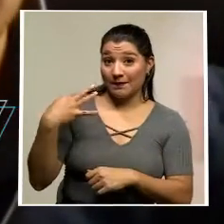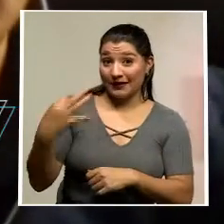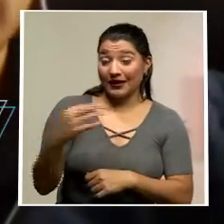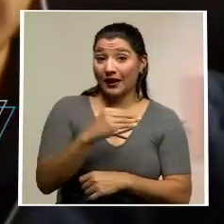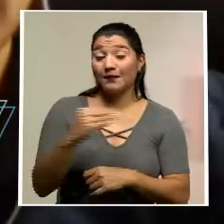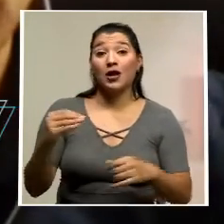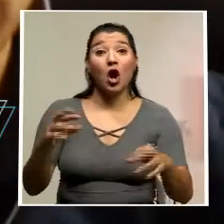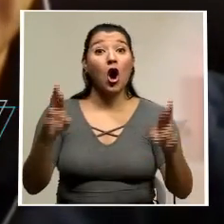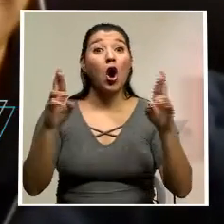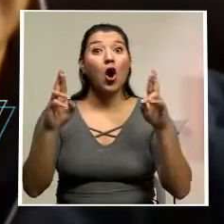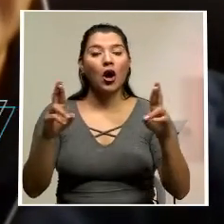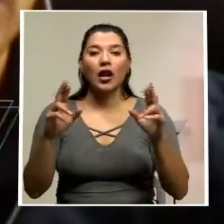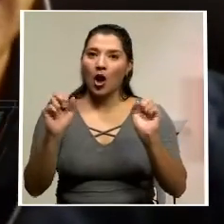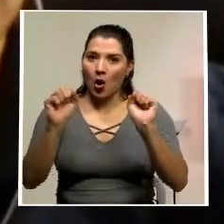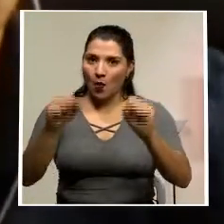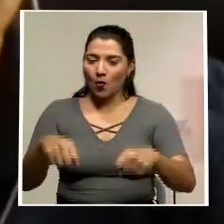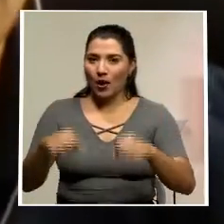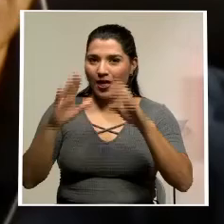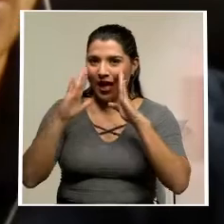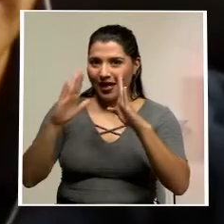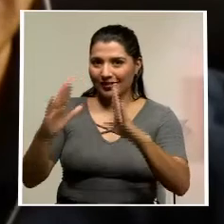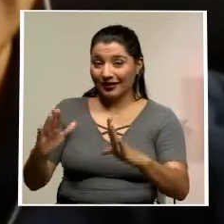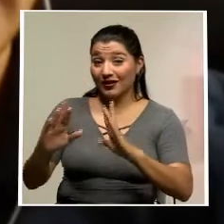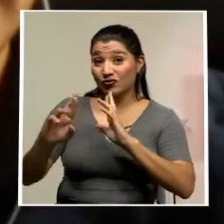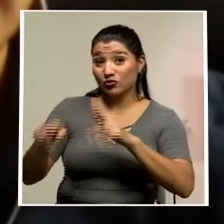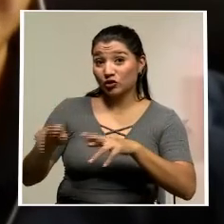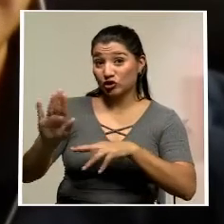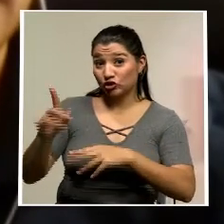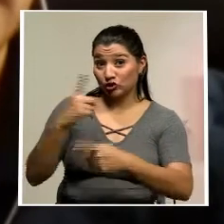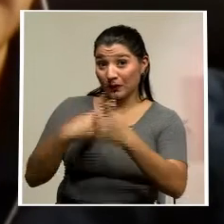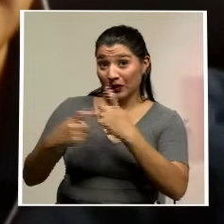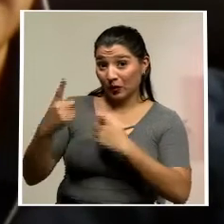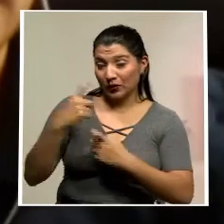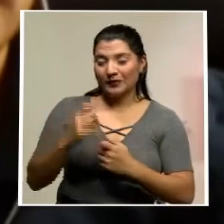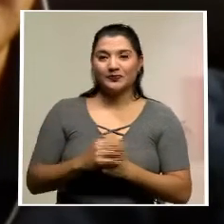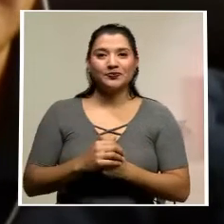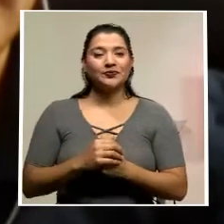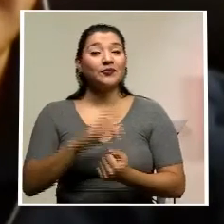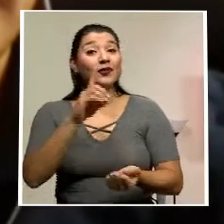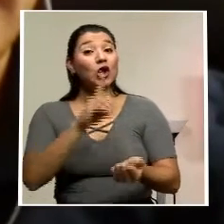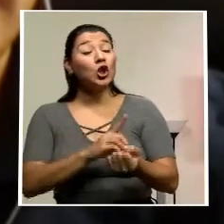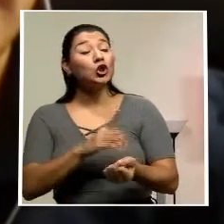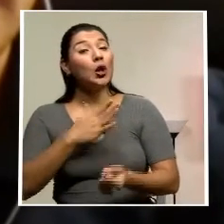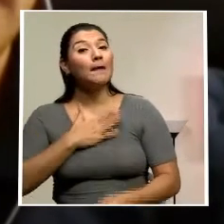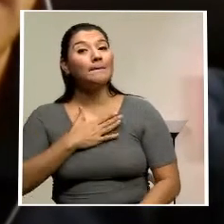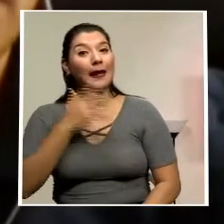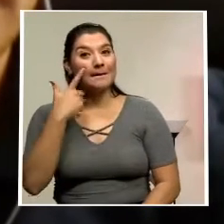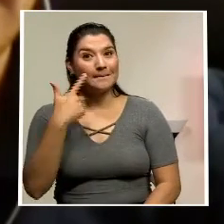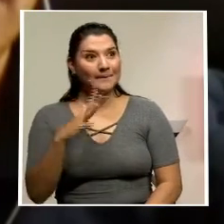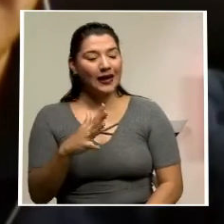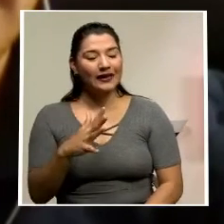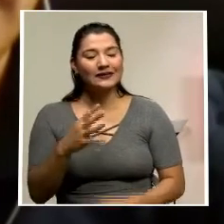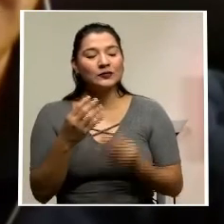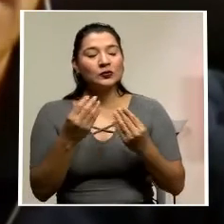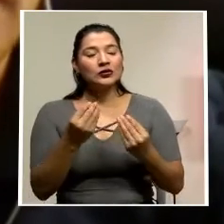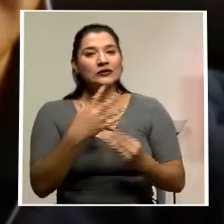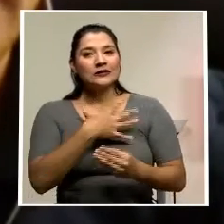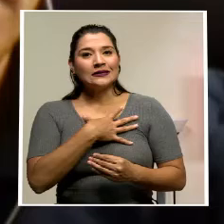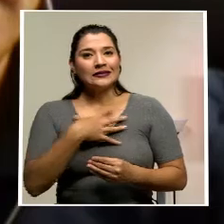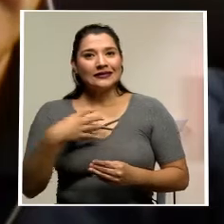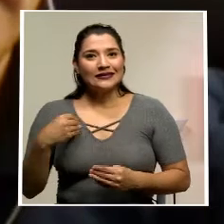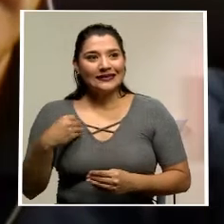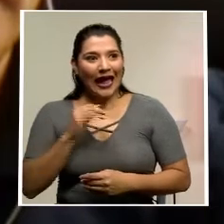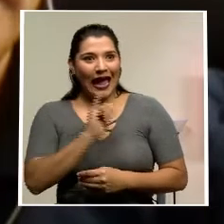ojalá que pueda abarcar todas sus preguntas. Doctor, me parece apasionante